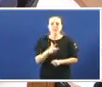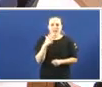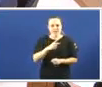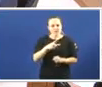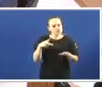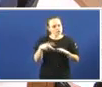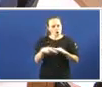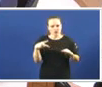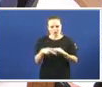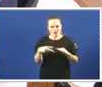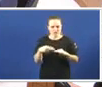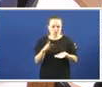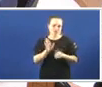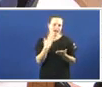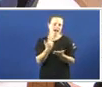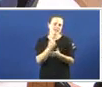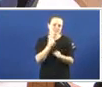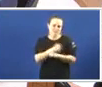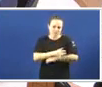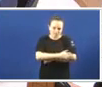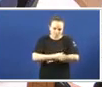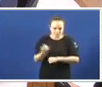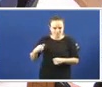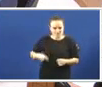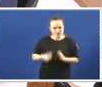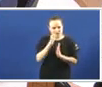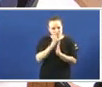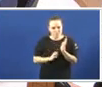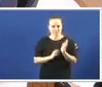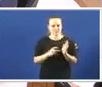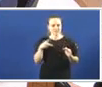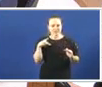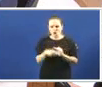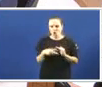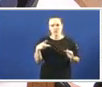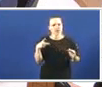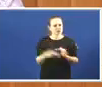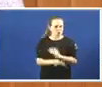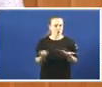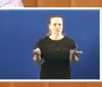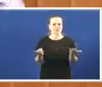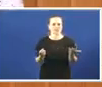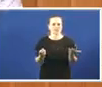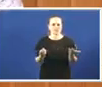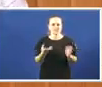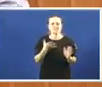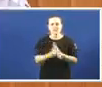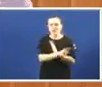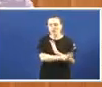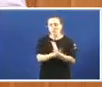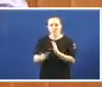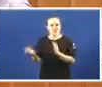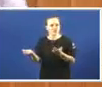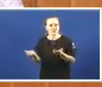a precariedade extrema. E despois as políticas de austeridade compulsiva e de recortes que reduciron extraordinariamente a capacidade do público